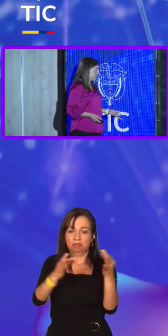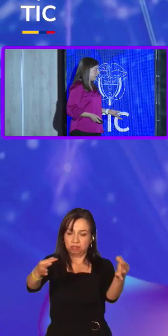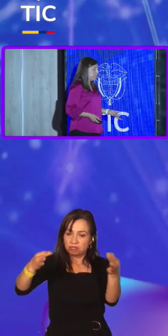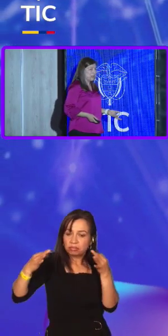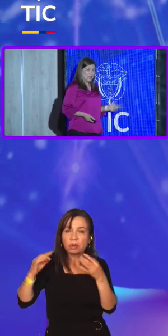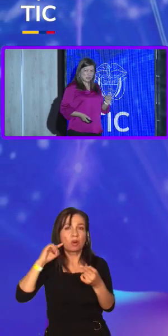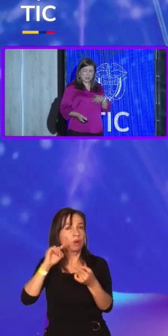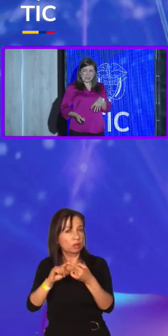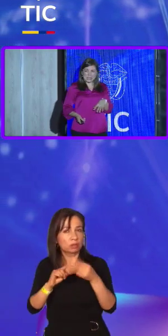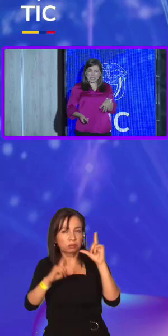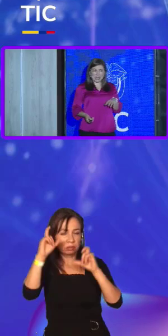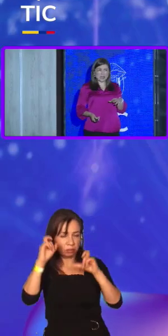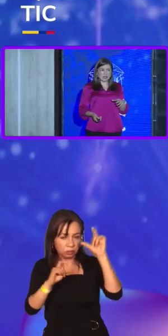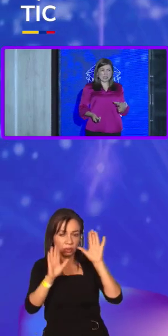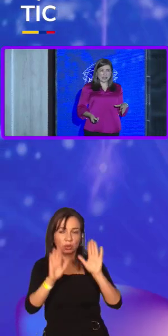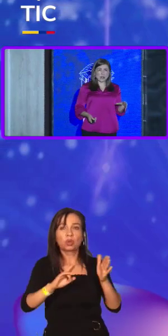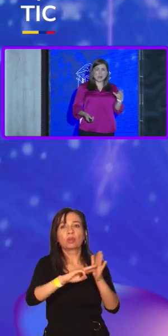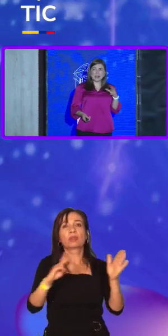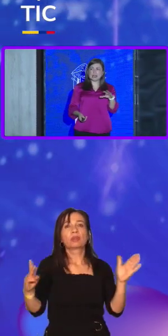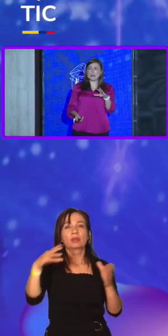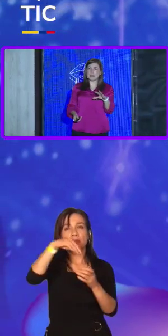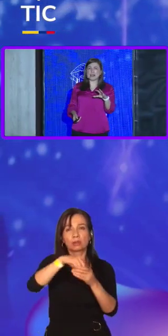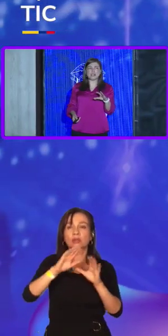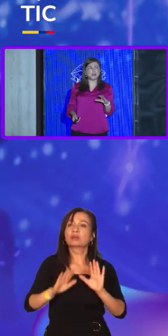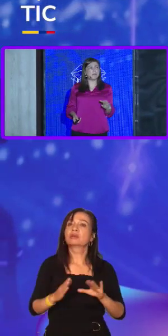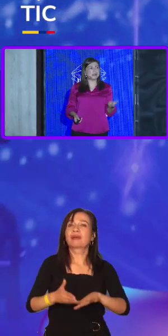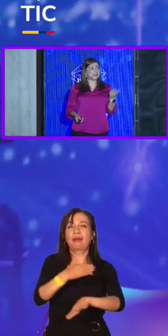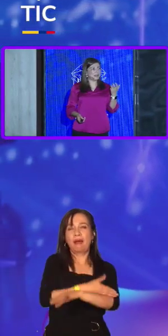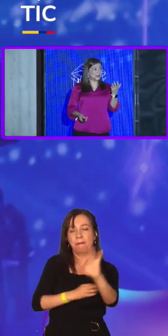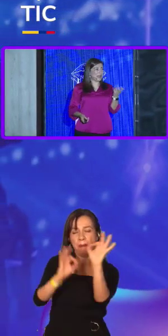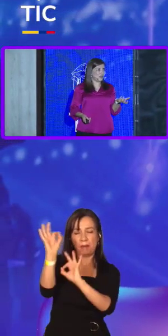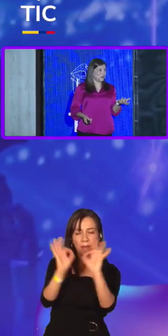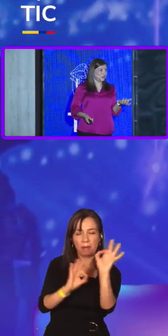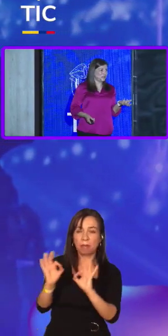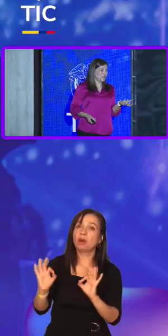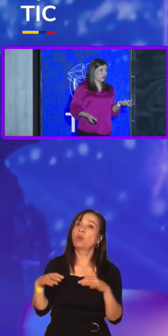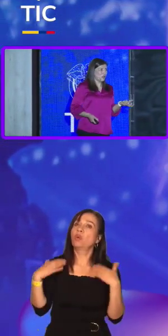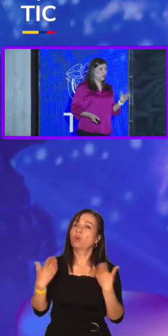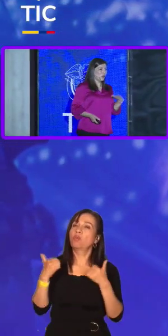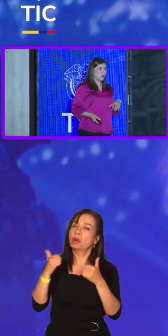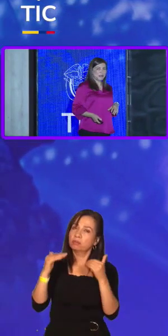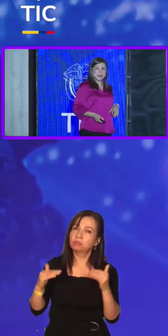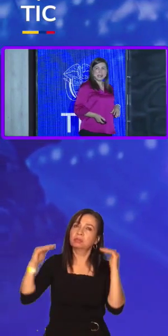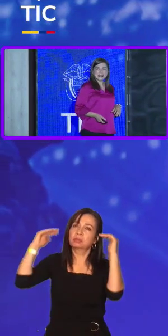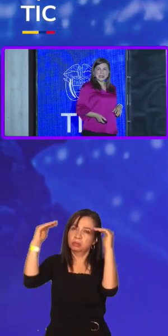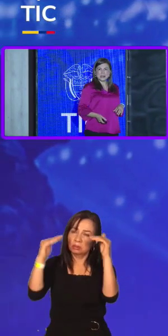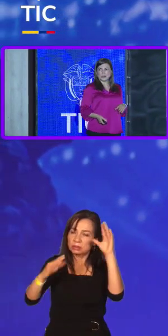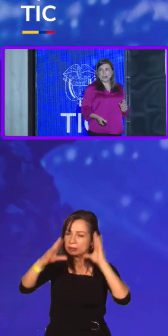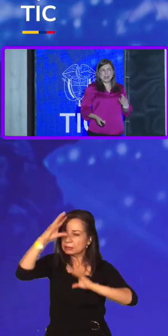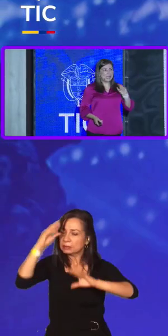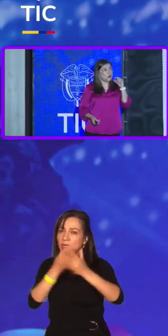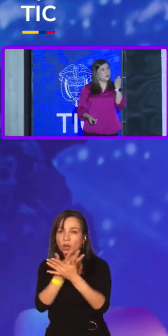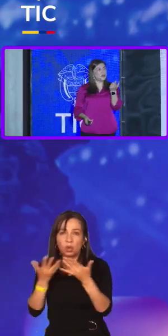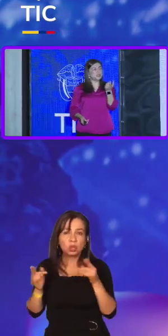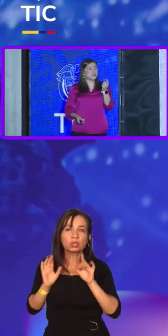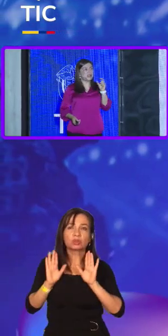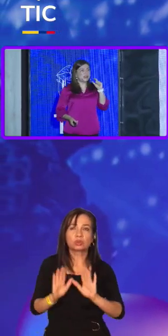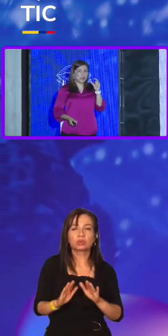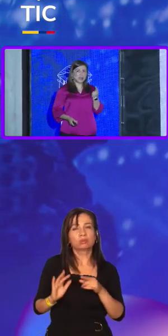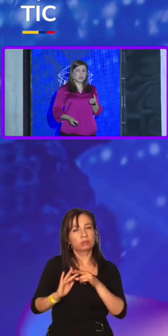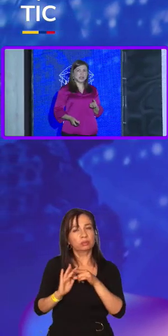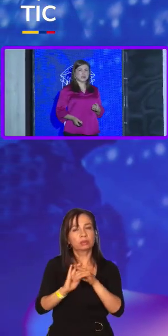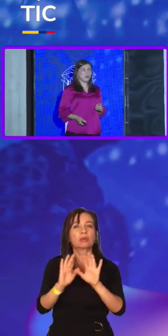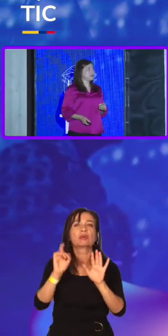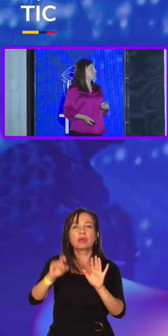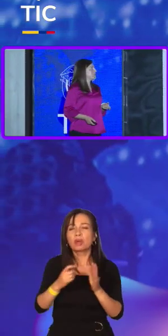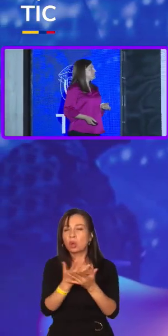destino turístico inteligente. Esto quiere decir que ellos ya tenían un nivel de preparación bastante alto con todo lo que venían haciendo. Era